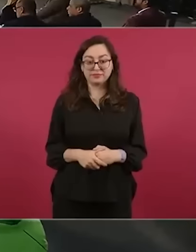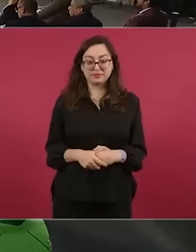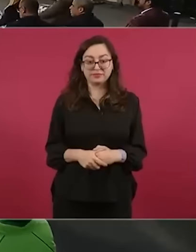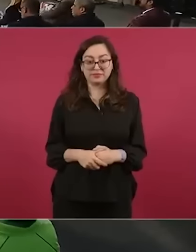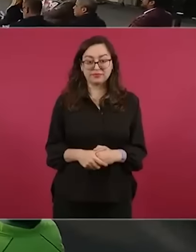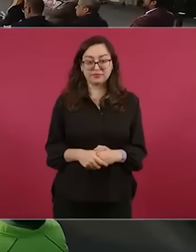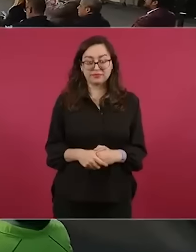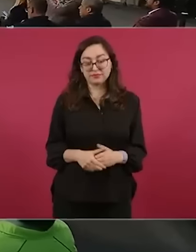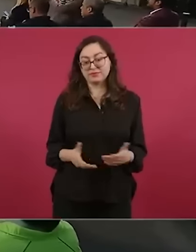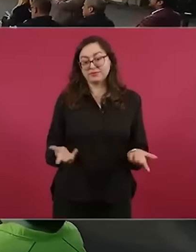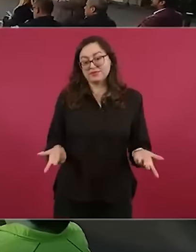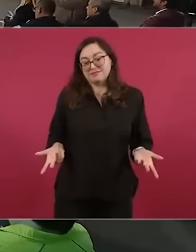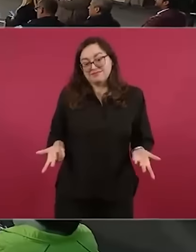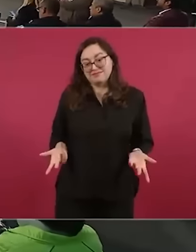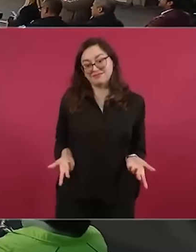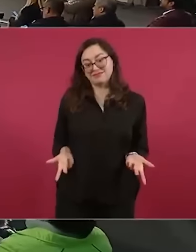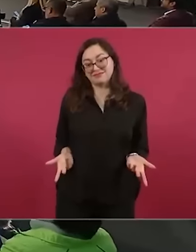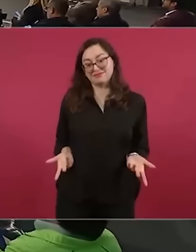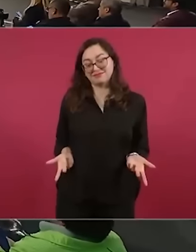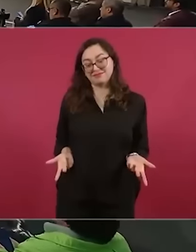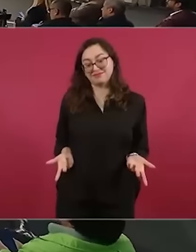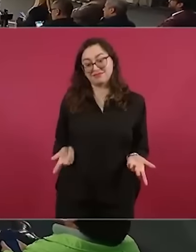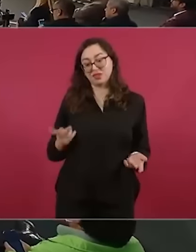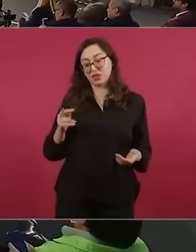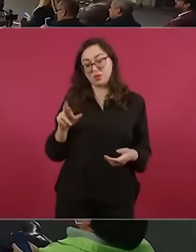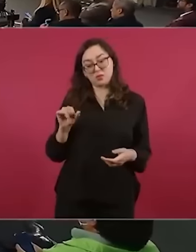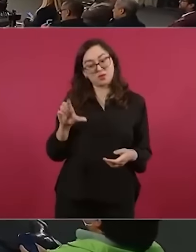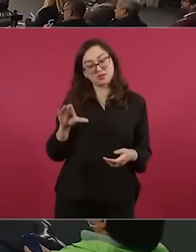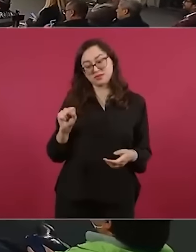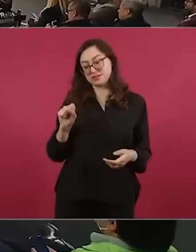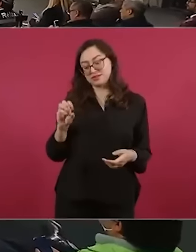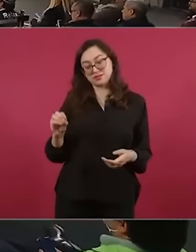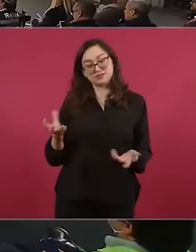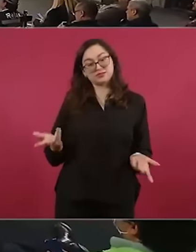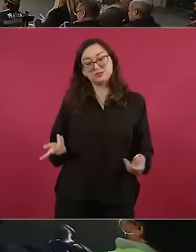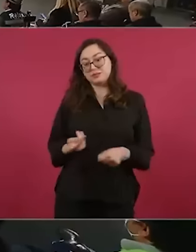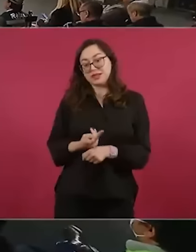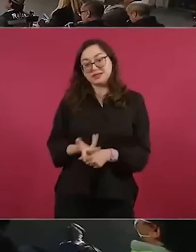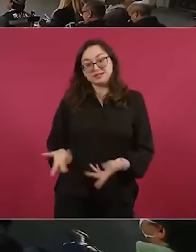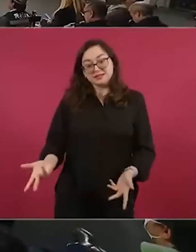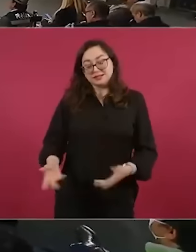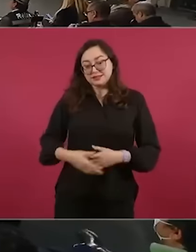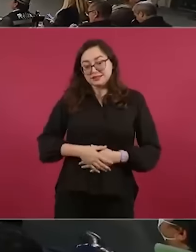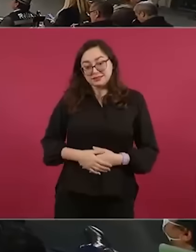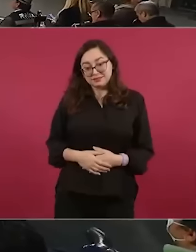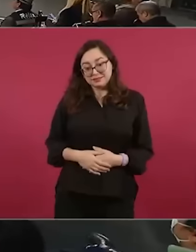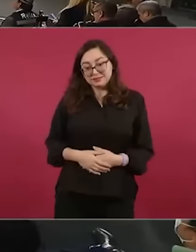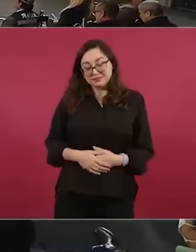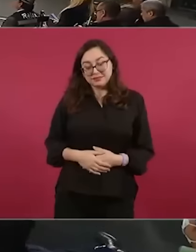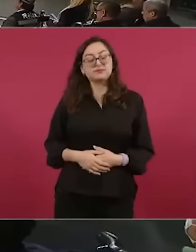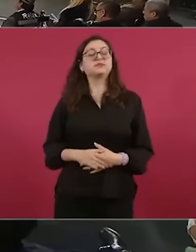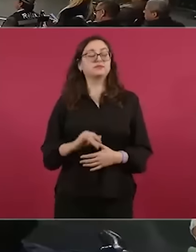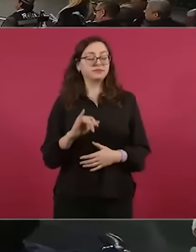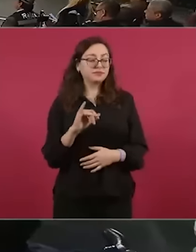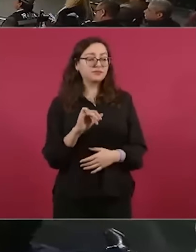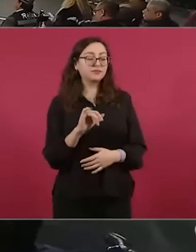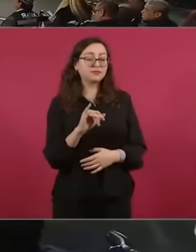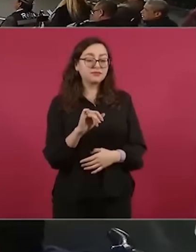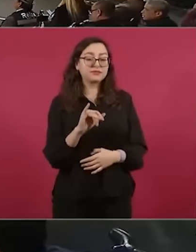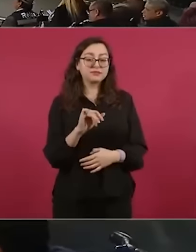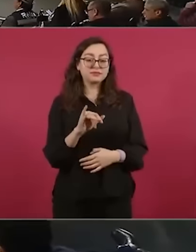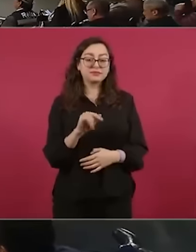es que hoy ya el proceso de plano ya está devolucido. Hay una nota que se publicó en